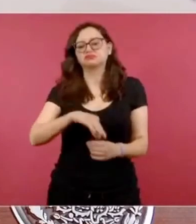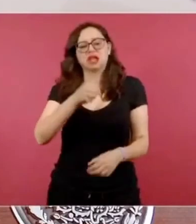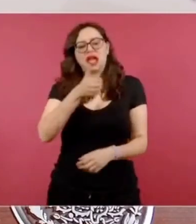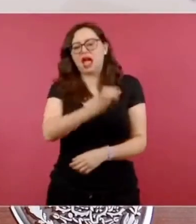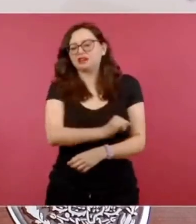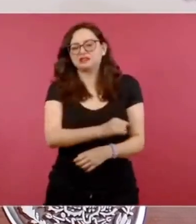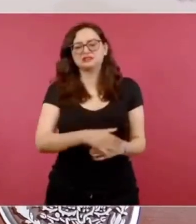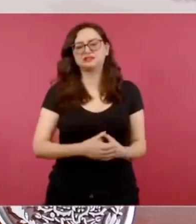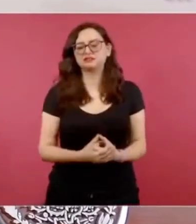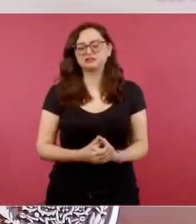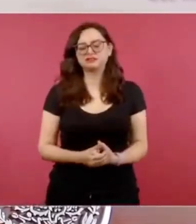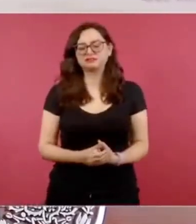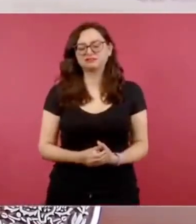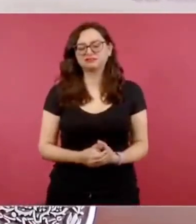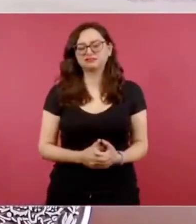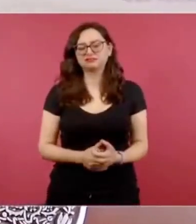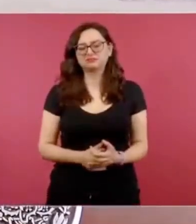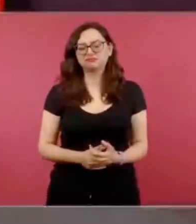es también muy claro